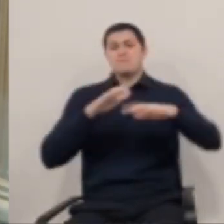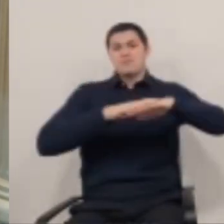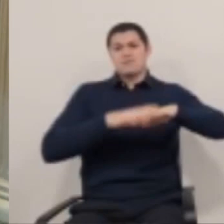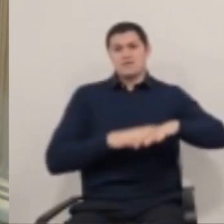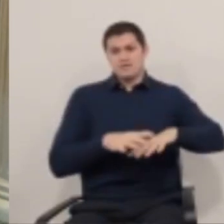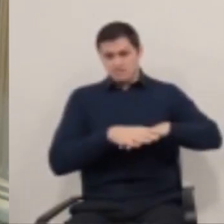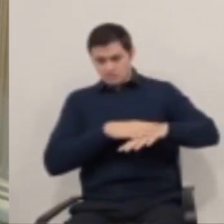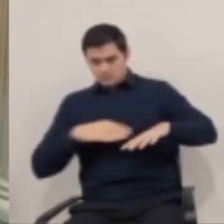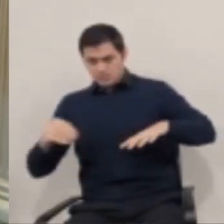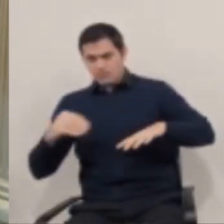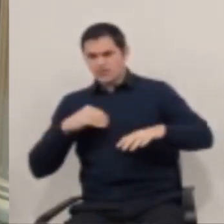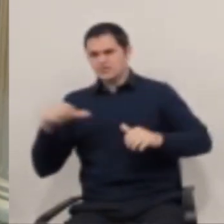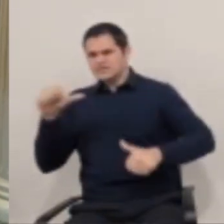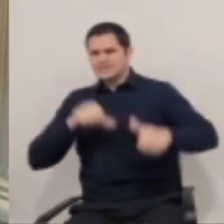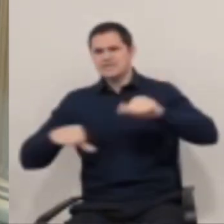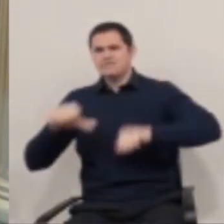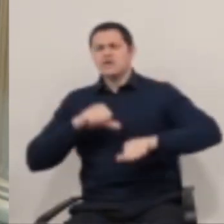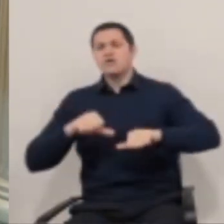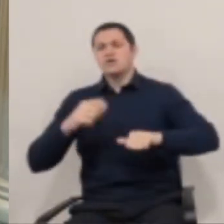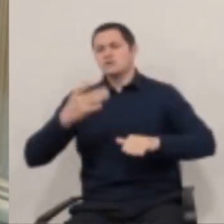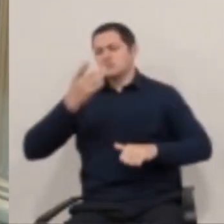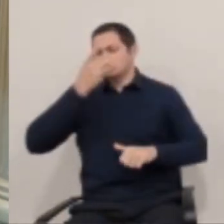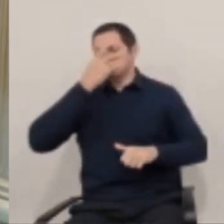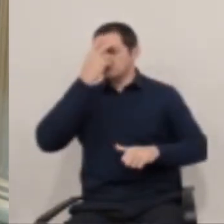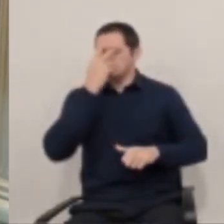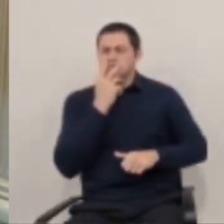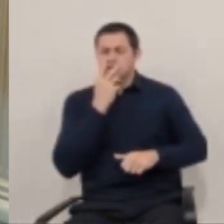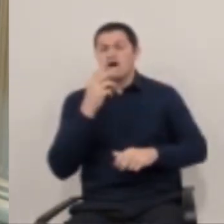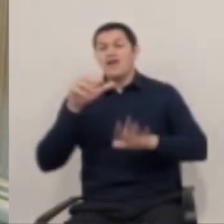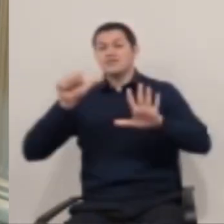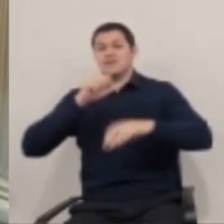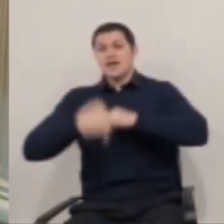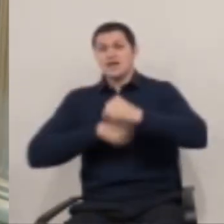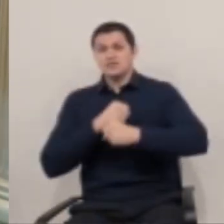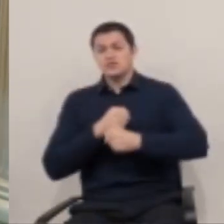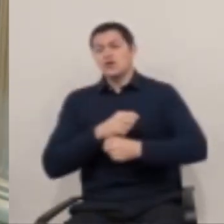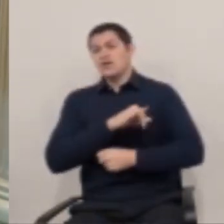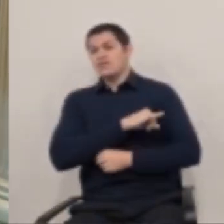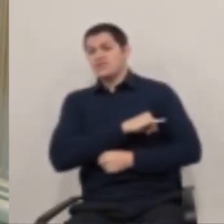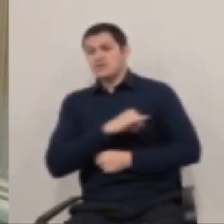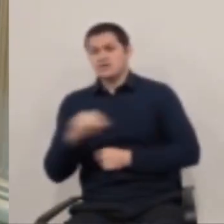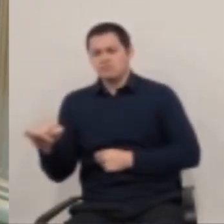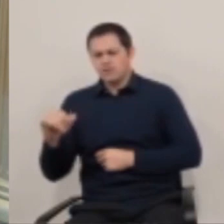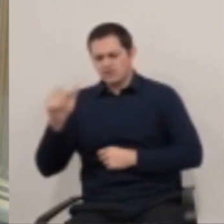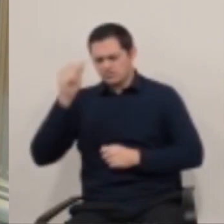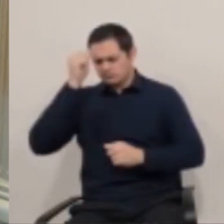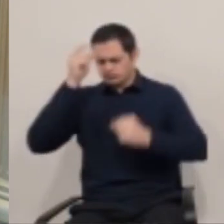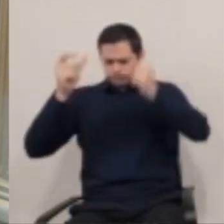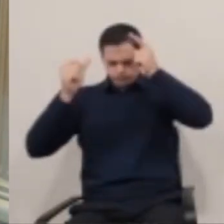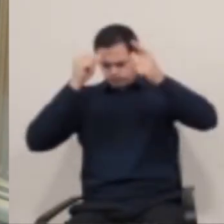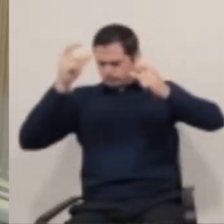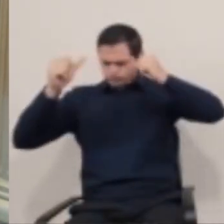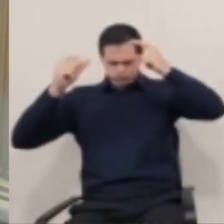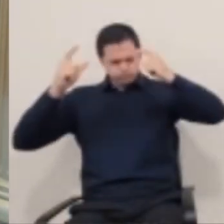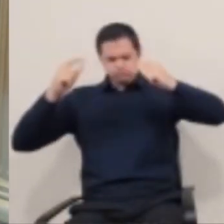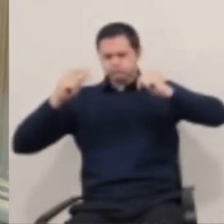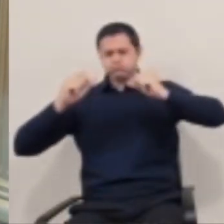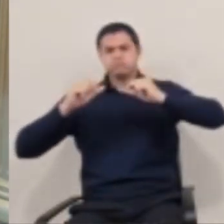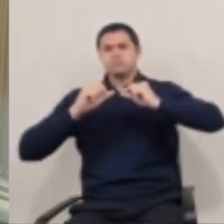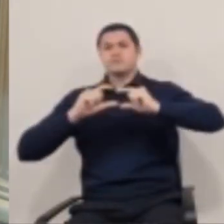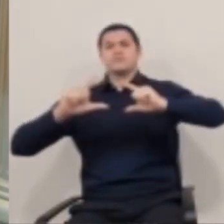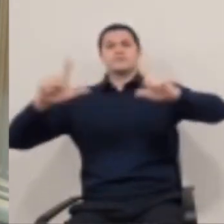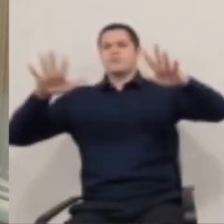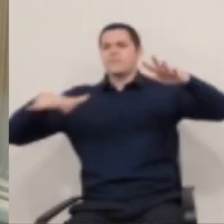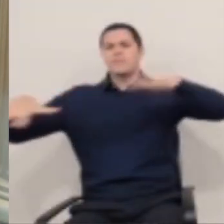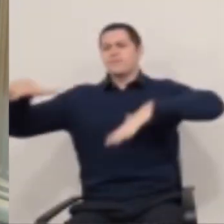este científico quedó ciego a los 6 años por un glaucoma, lo que le permitió llegar a un tipo especial de comprensión del espacio. Bernard Morin